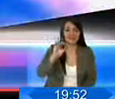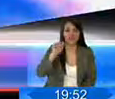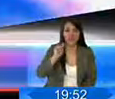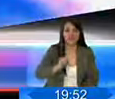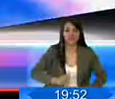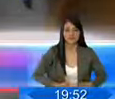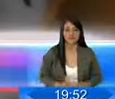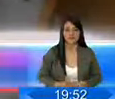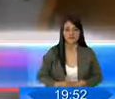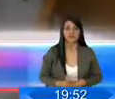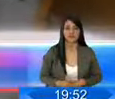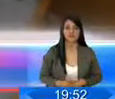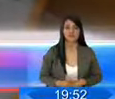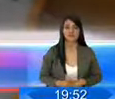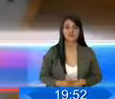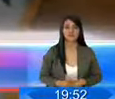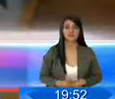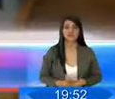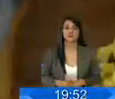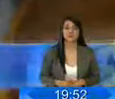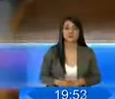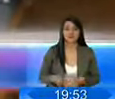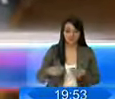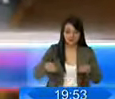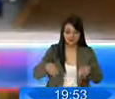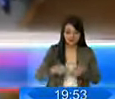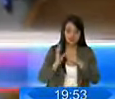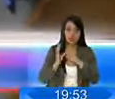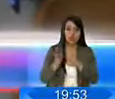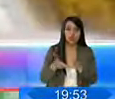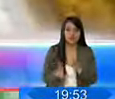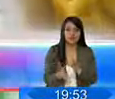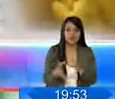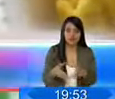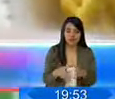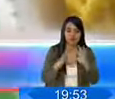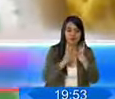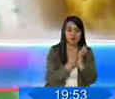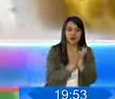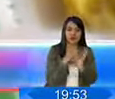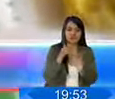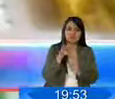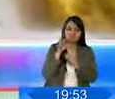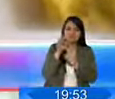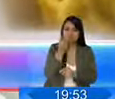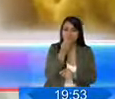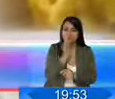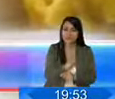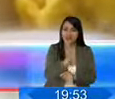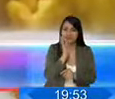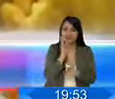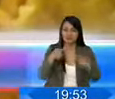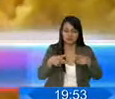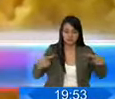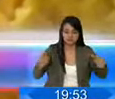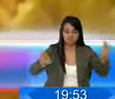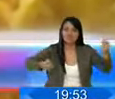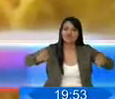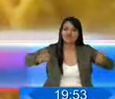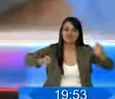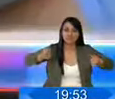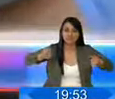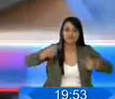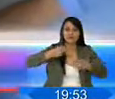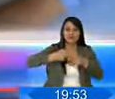Ramírez. Encocado de pescado o los bolones mixtos son los principales platos que se preparan en el food truck La